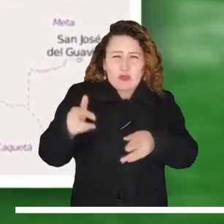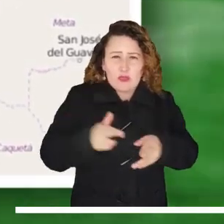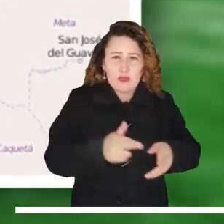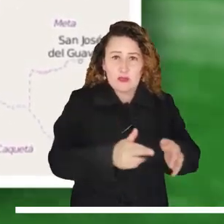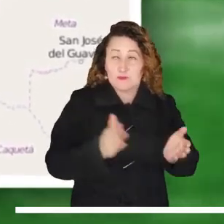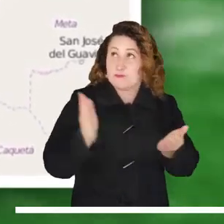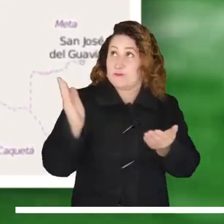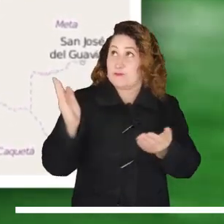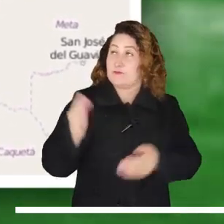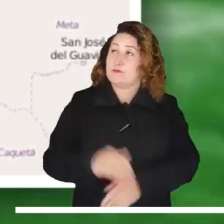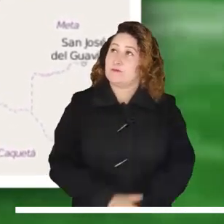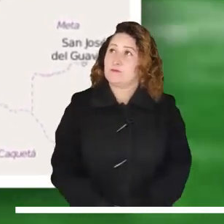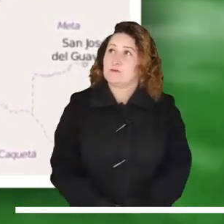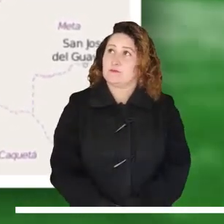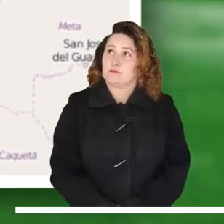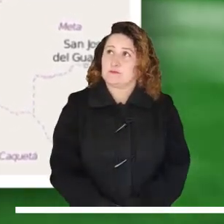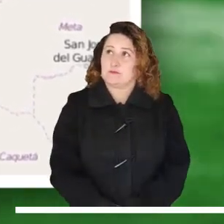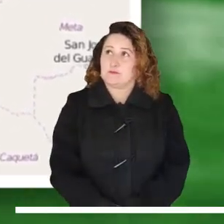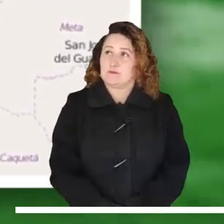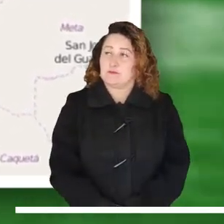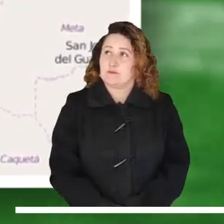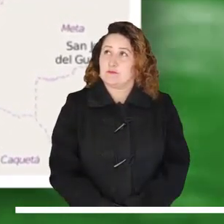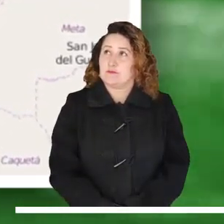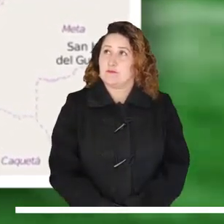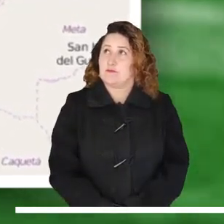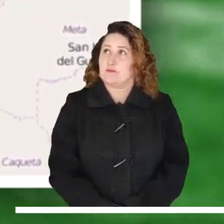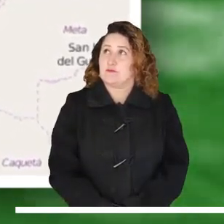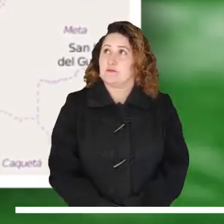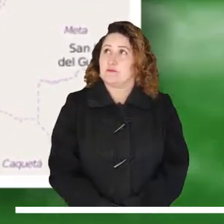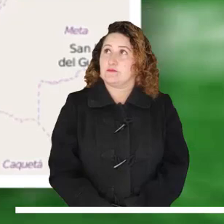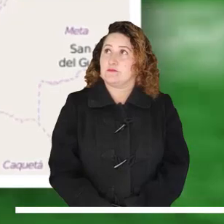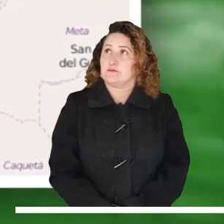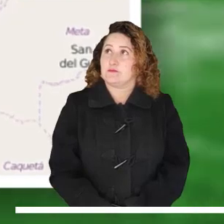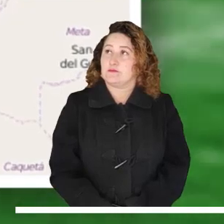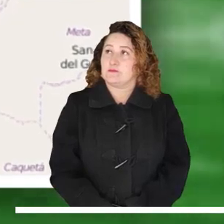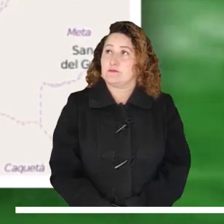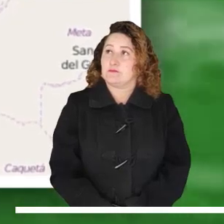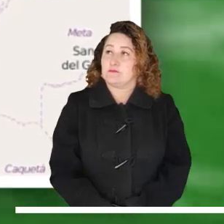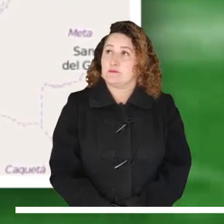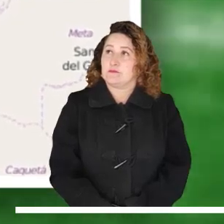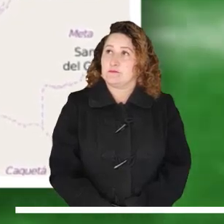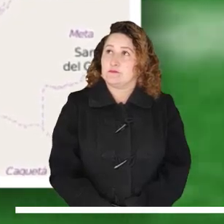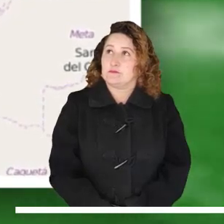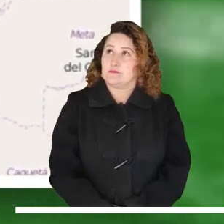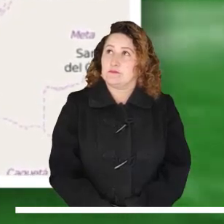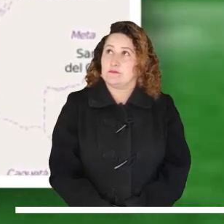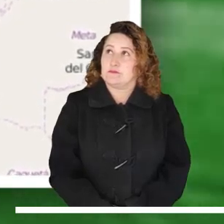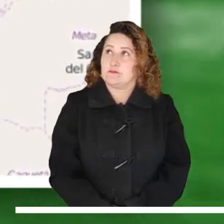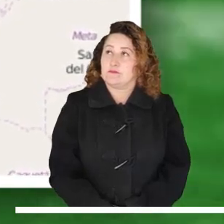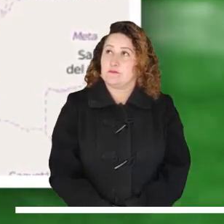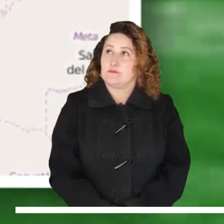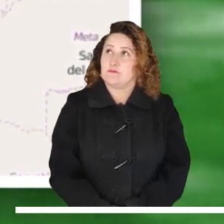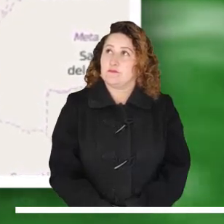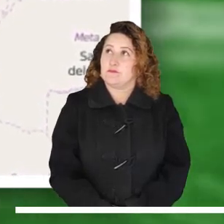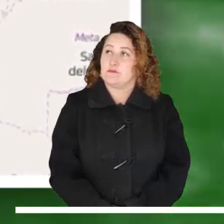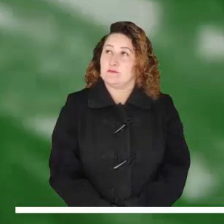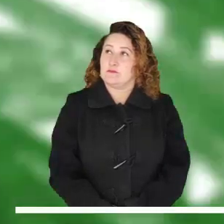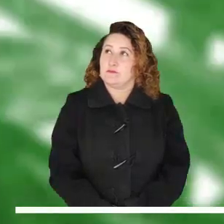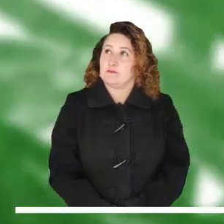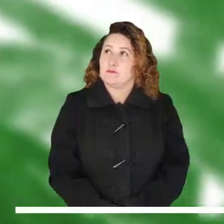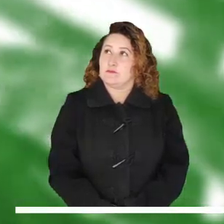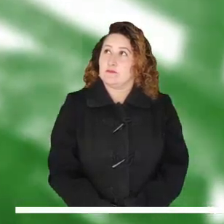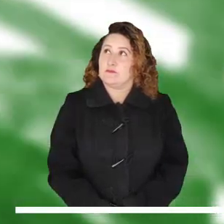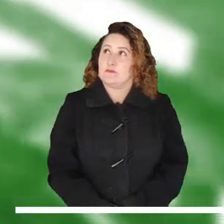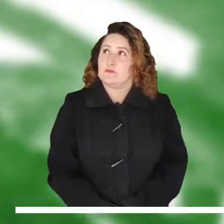en el río Atrato y sus afluentes. Se recomienda especial atención en los municipios del Carmen de Atrato, Sertegui, Lloró,